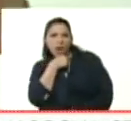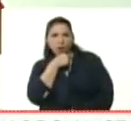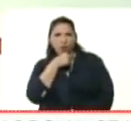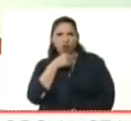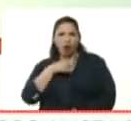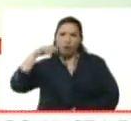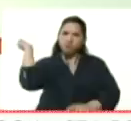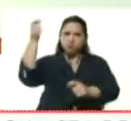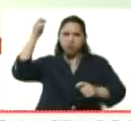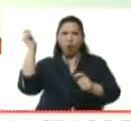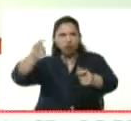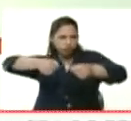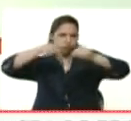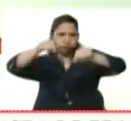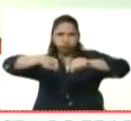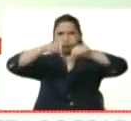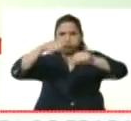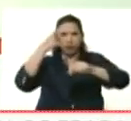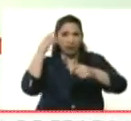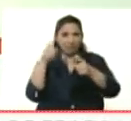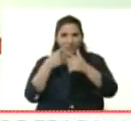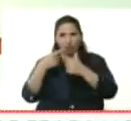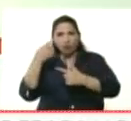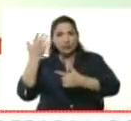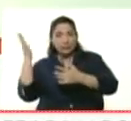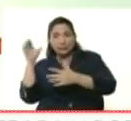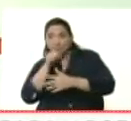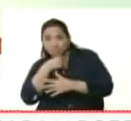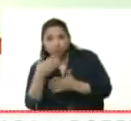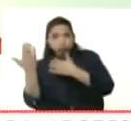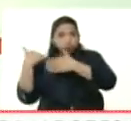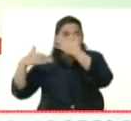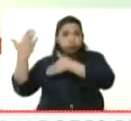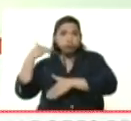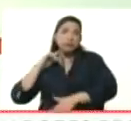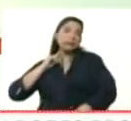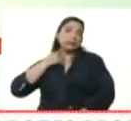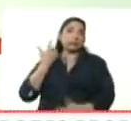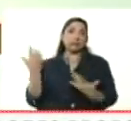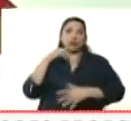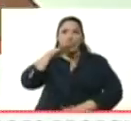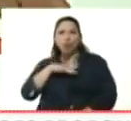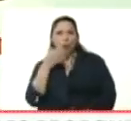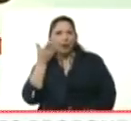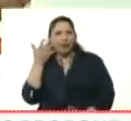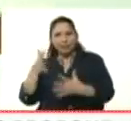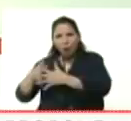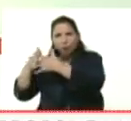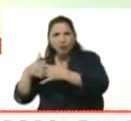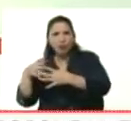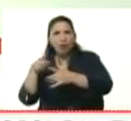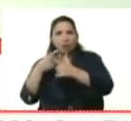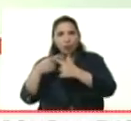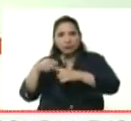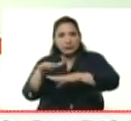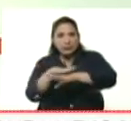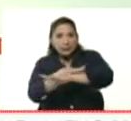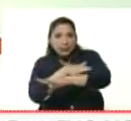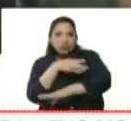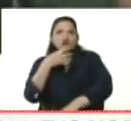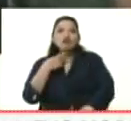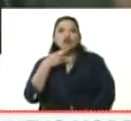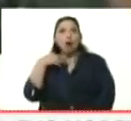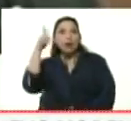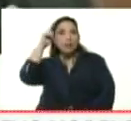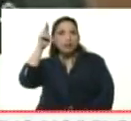diligencias y las carretas se montaban por los lados. Así está el pueblo chileno. Pasan los, ¿cómo se llama? Los camiones